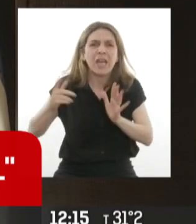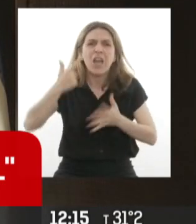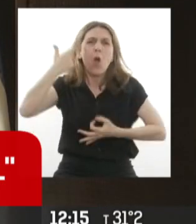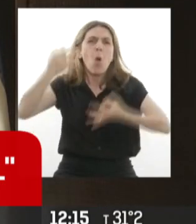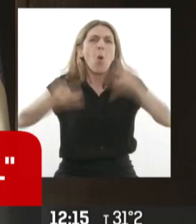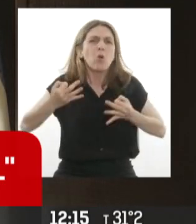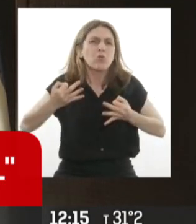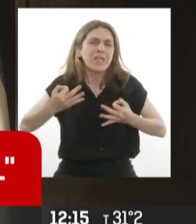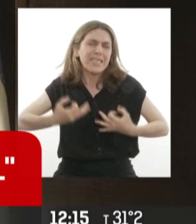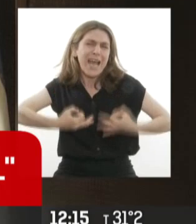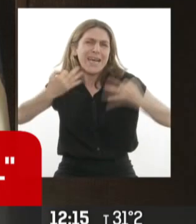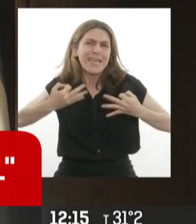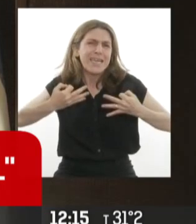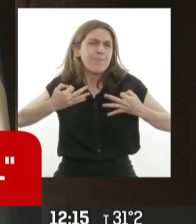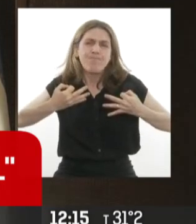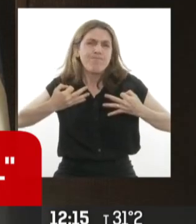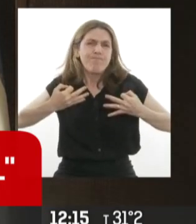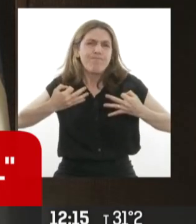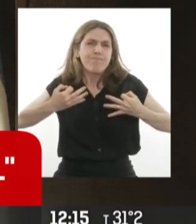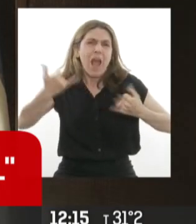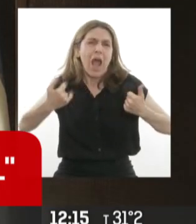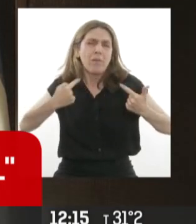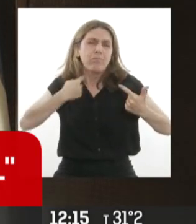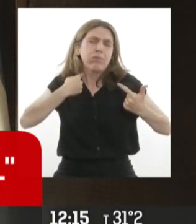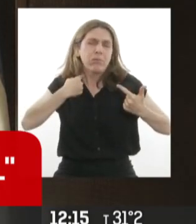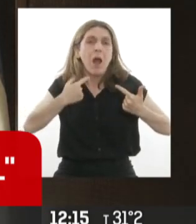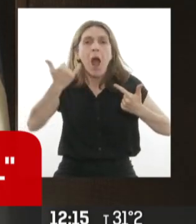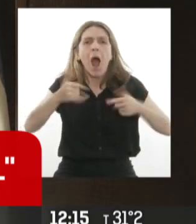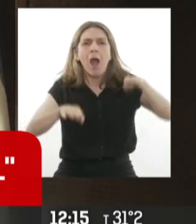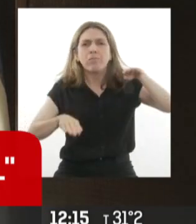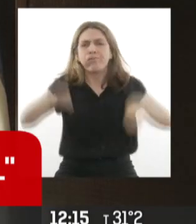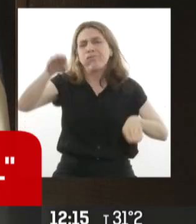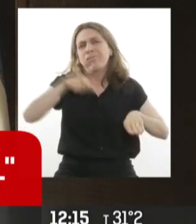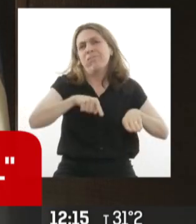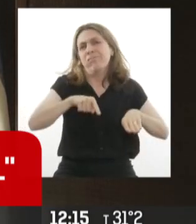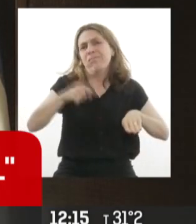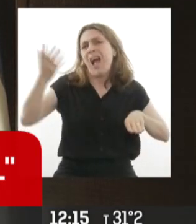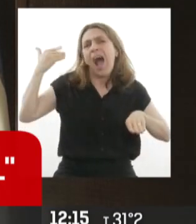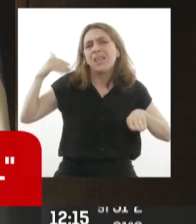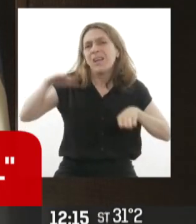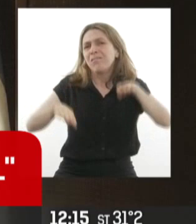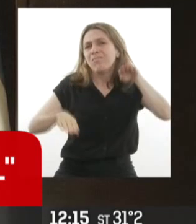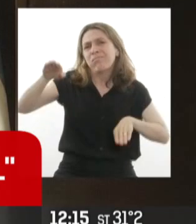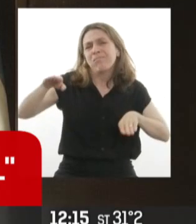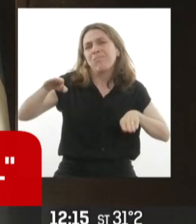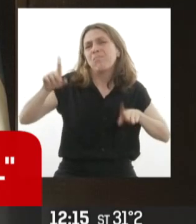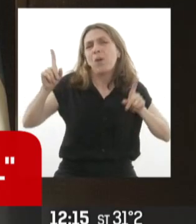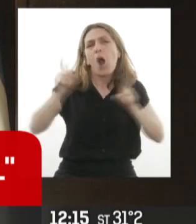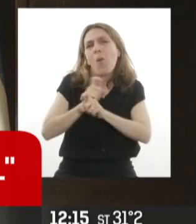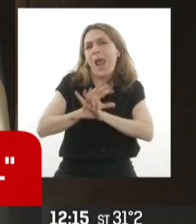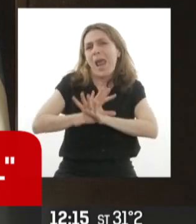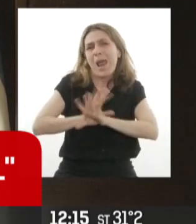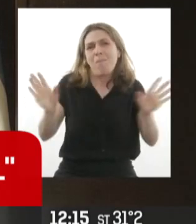injusticia existía y quedó al descubierto, la desigualdad era un problema y se expuso en